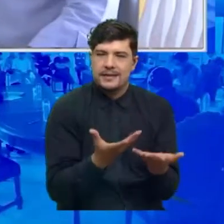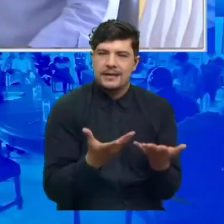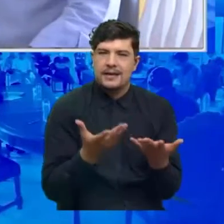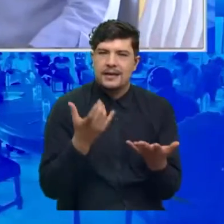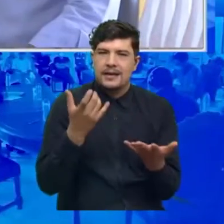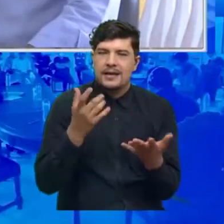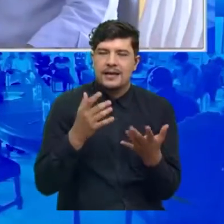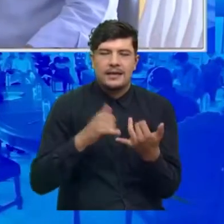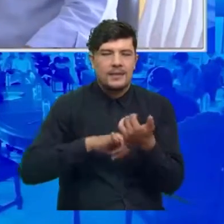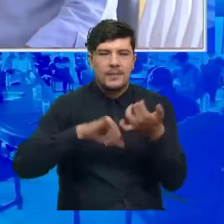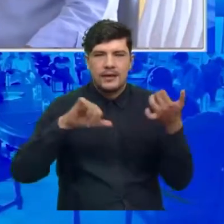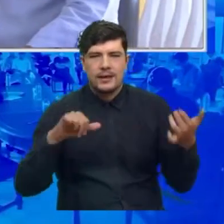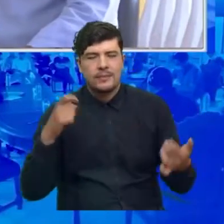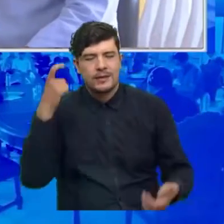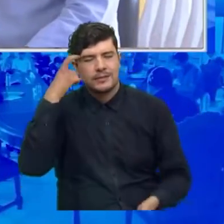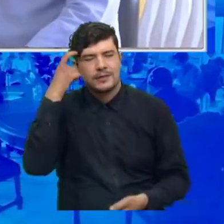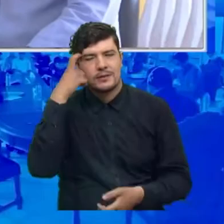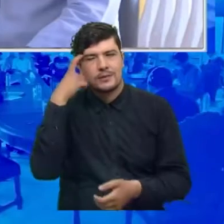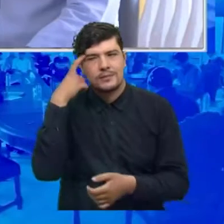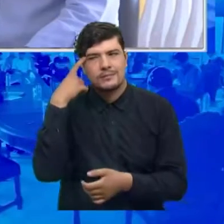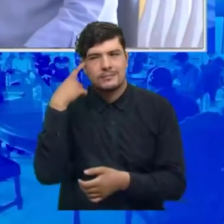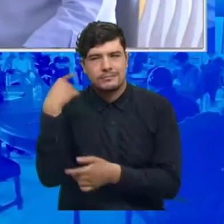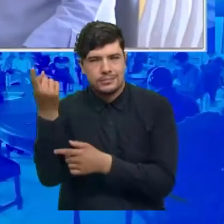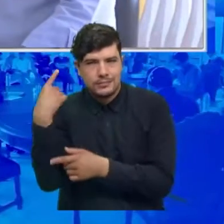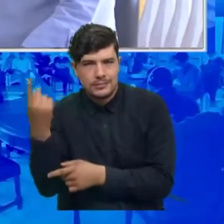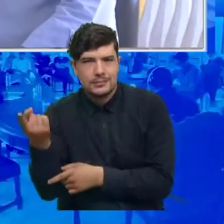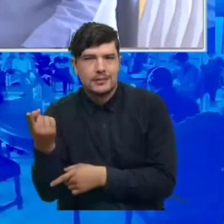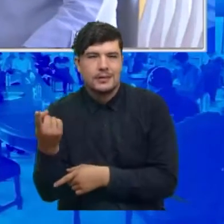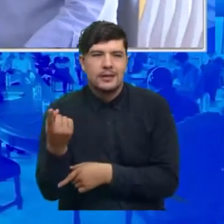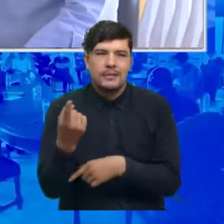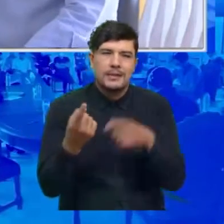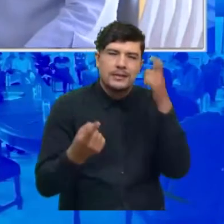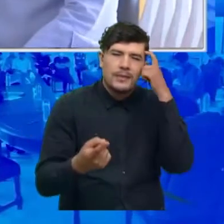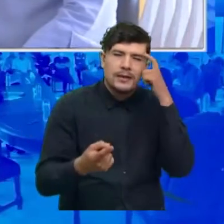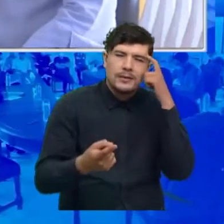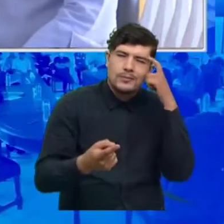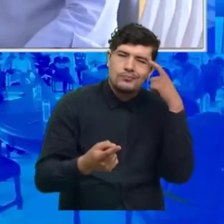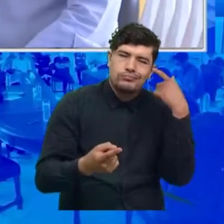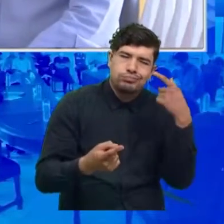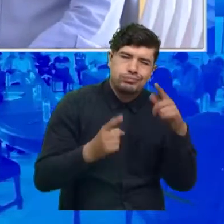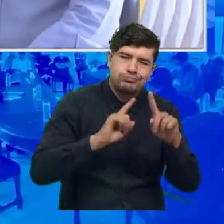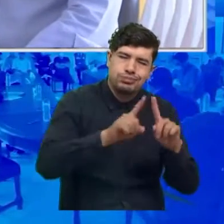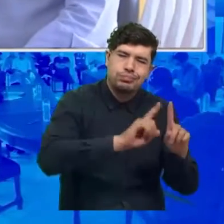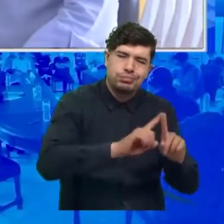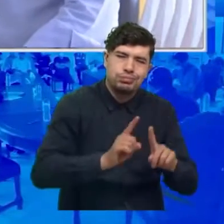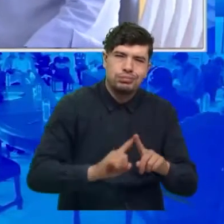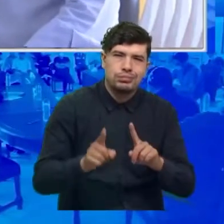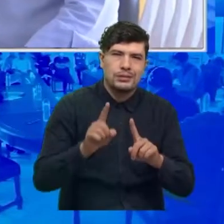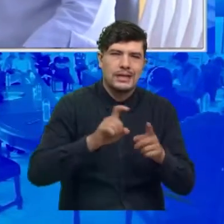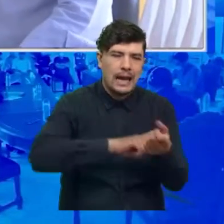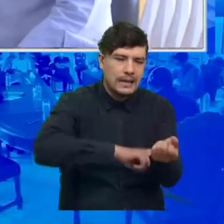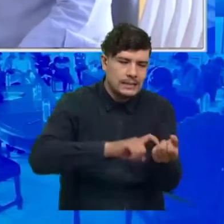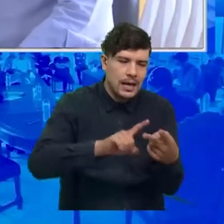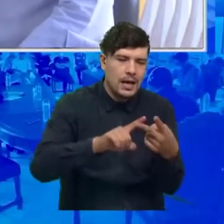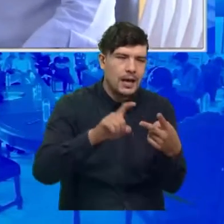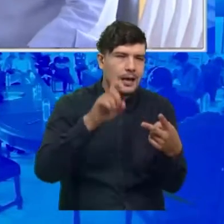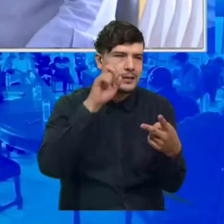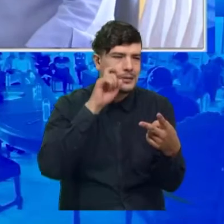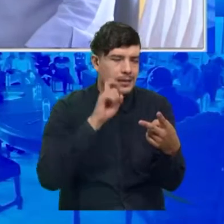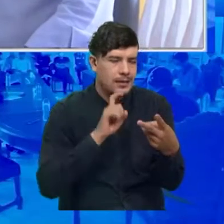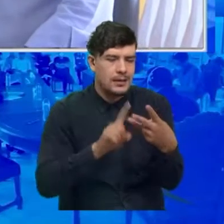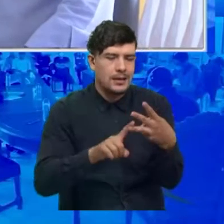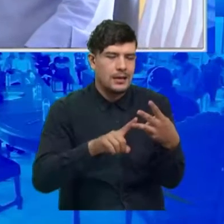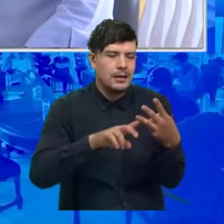nosotros estemos de los pensamientos las ideologías de la raza el sexo de la religión siendo